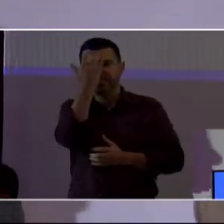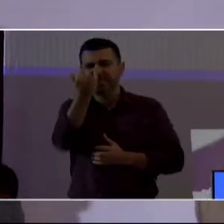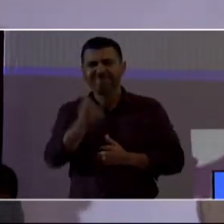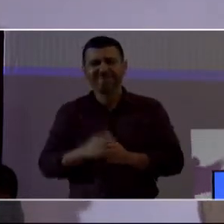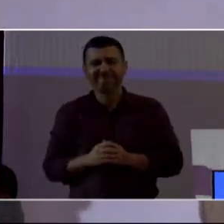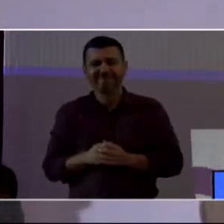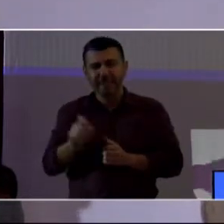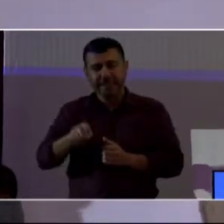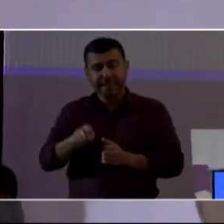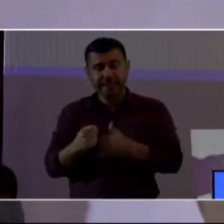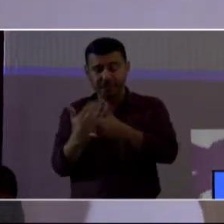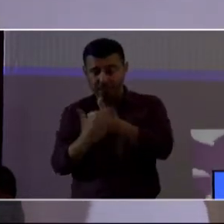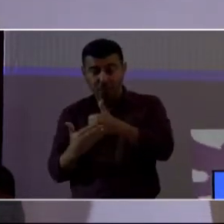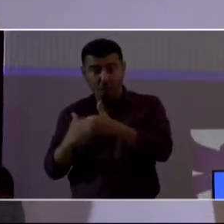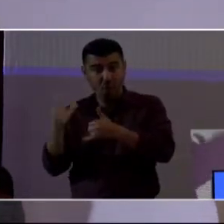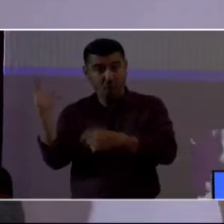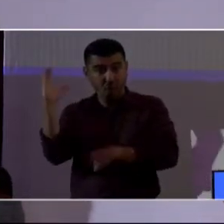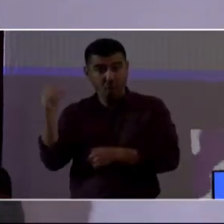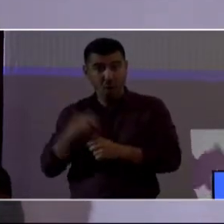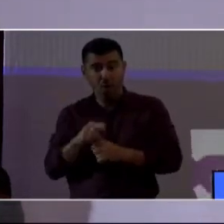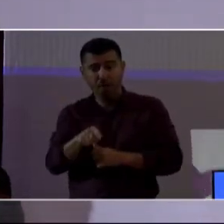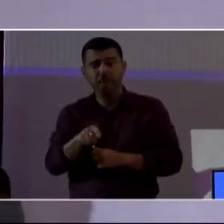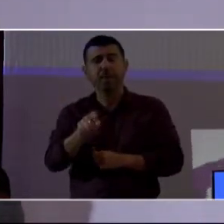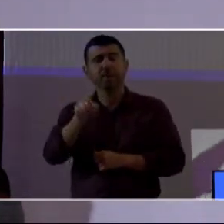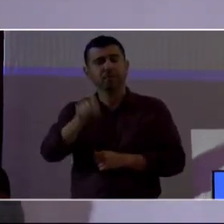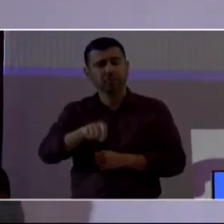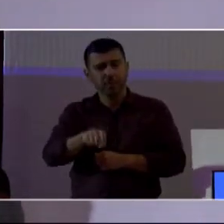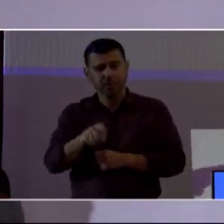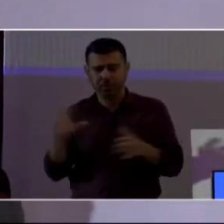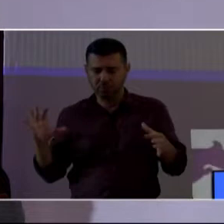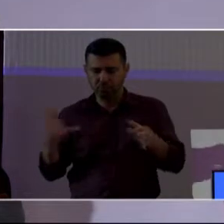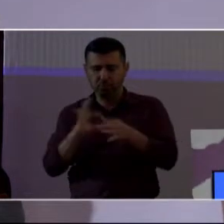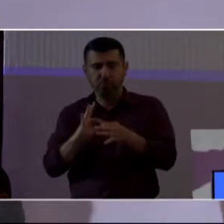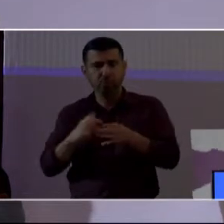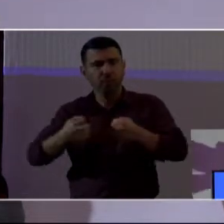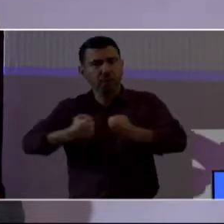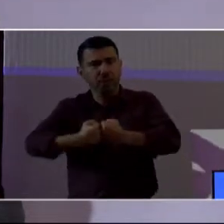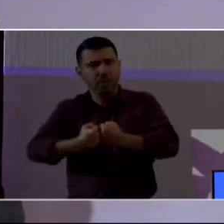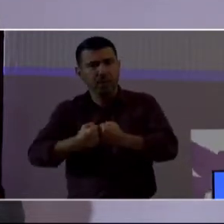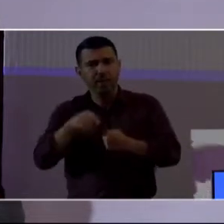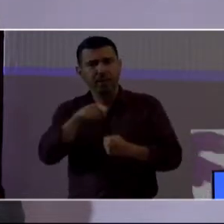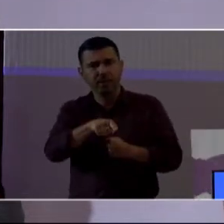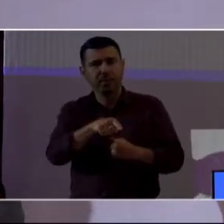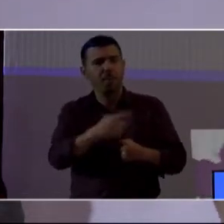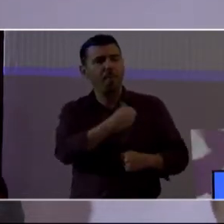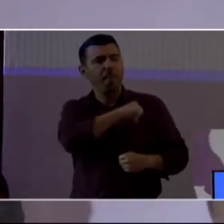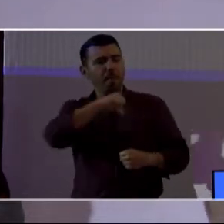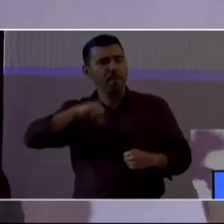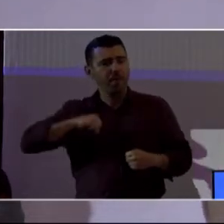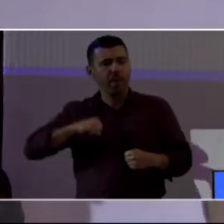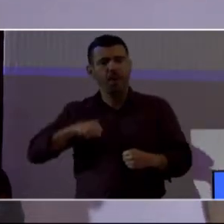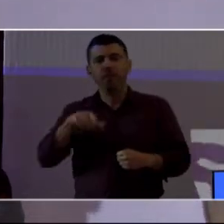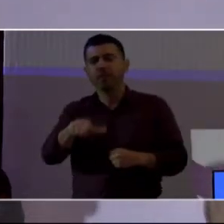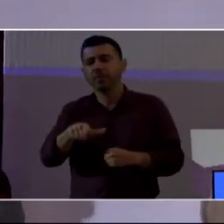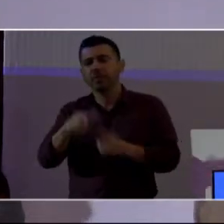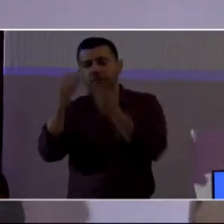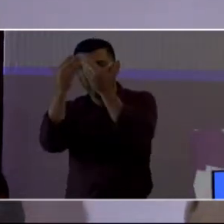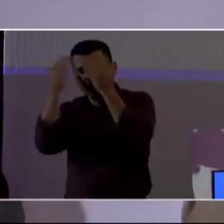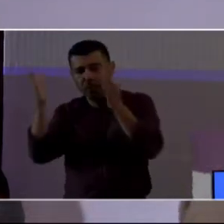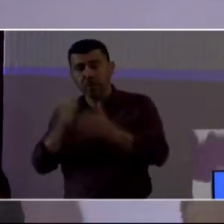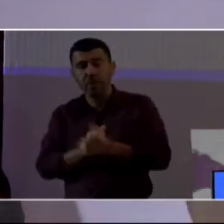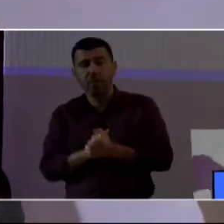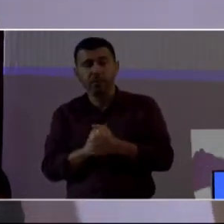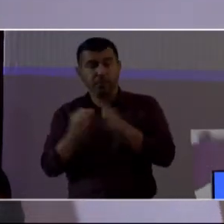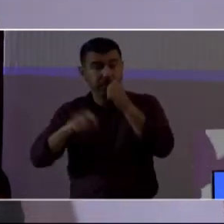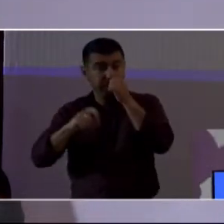tema que es muy importante, y es la necesidad de una alianza entre el sector público-privado con el sector rural productivo. La industria